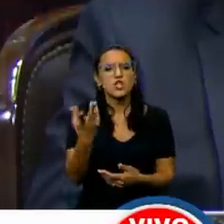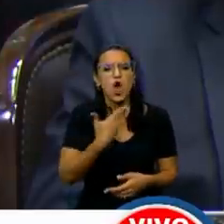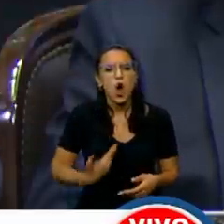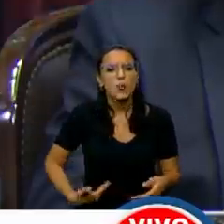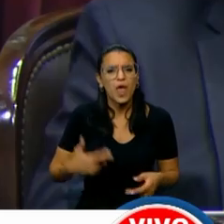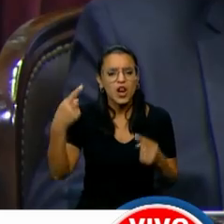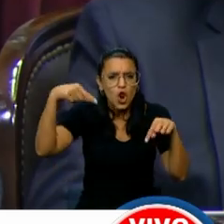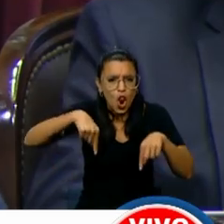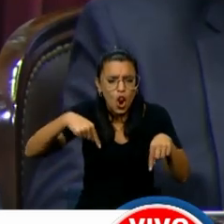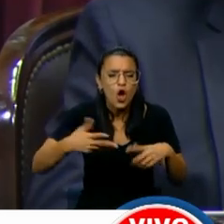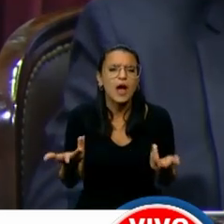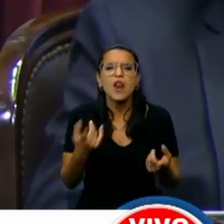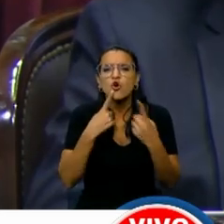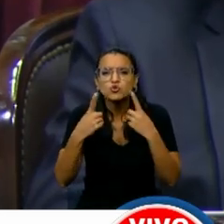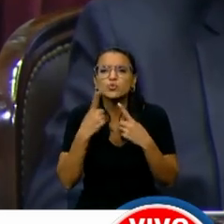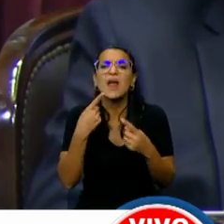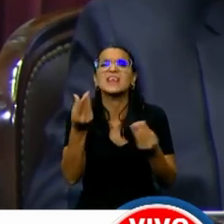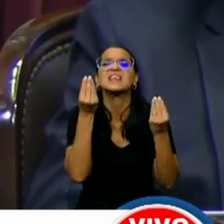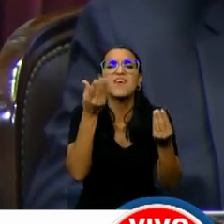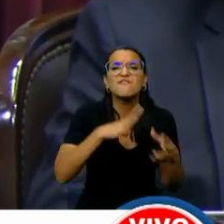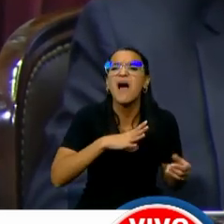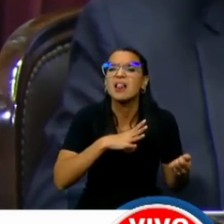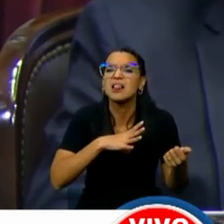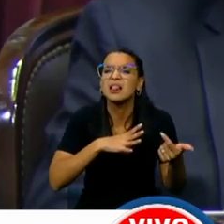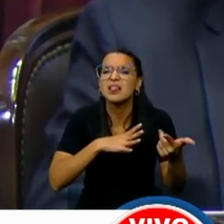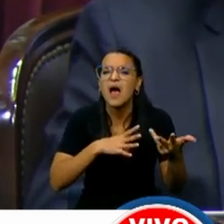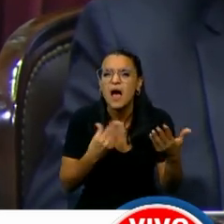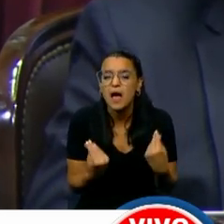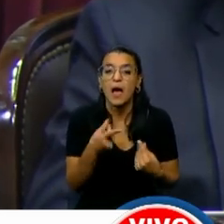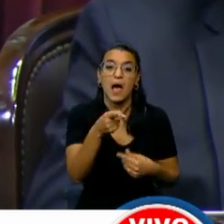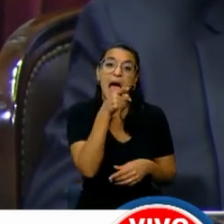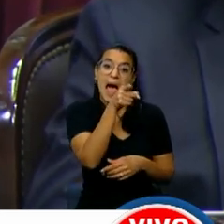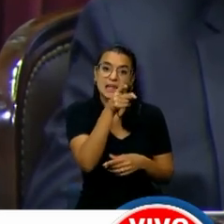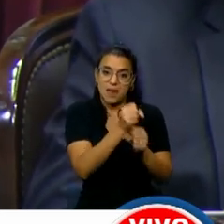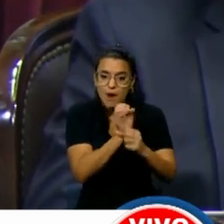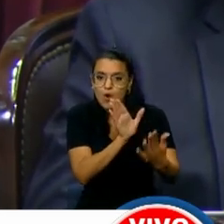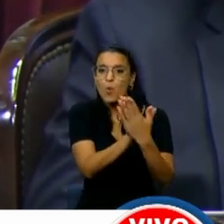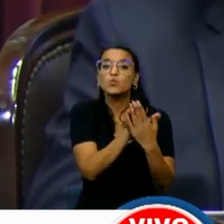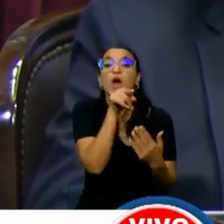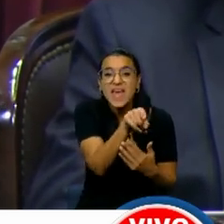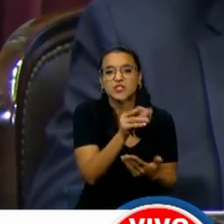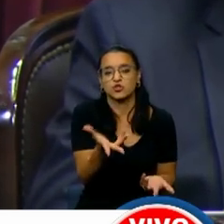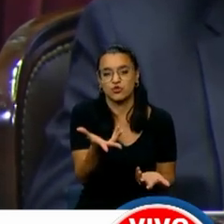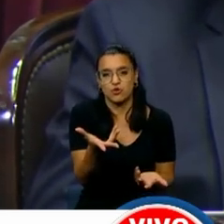es consultar al gobierno local que le falta es trabajar con ellos nosotros la provincia corriente